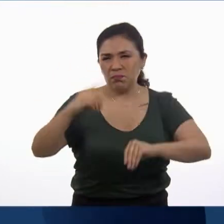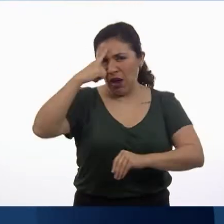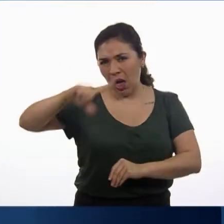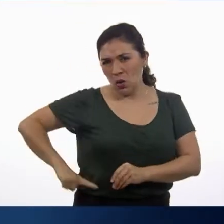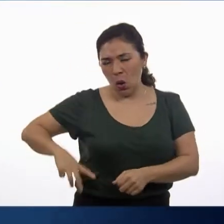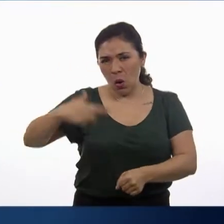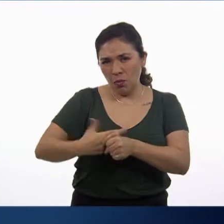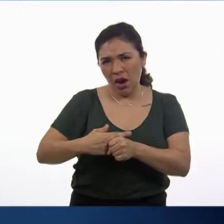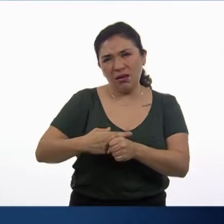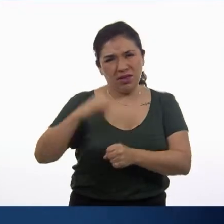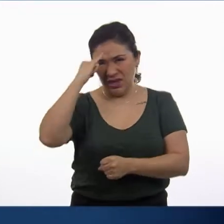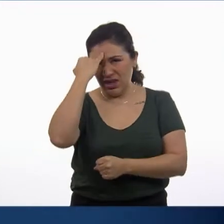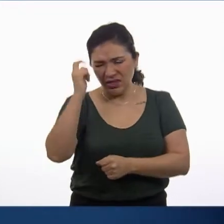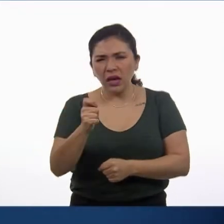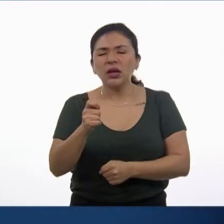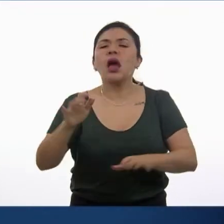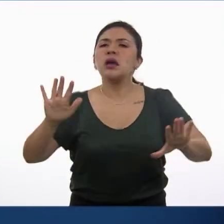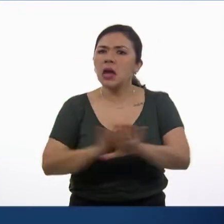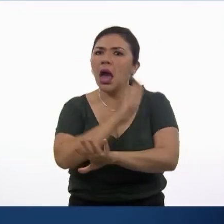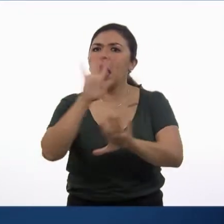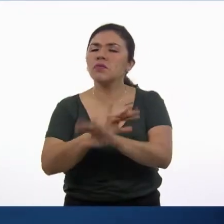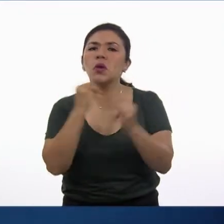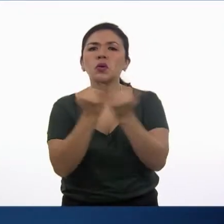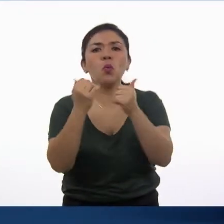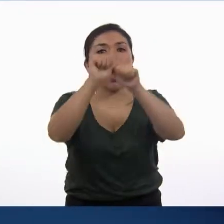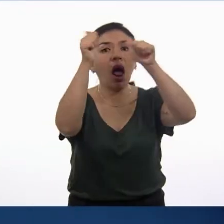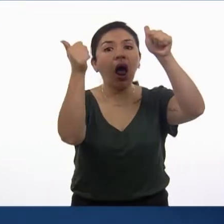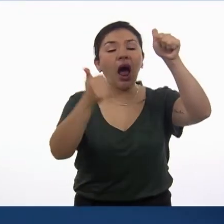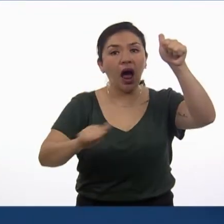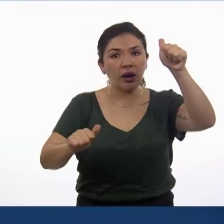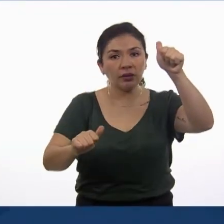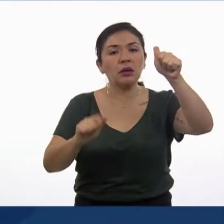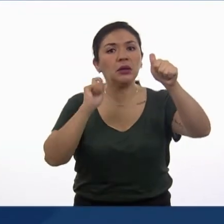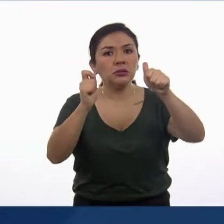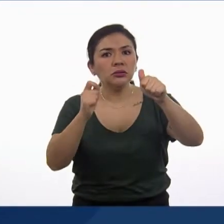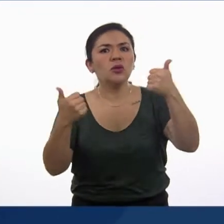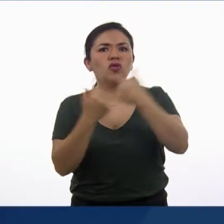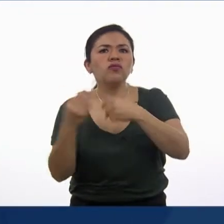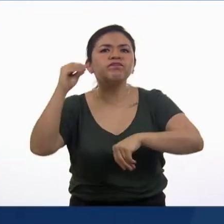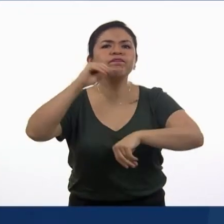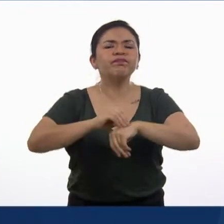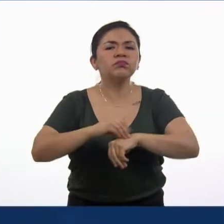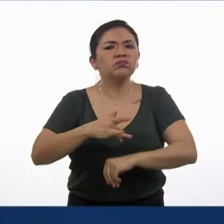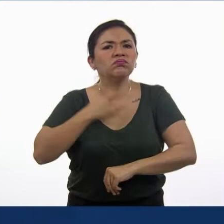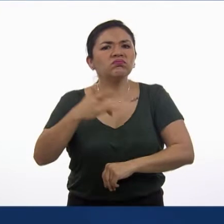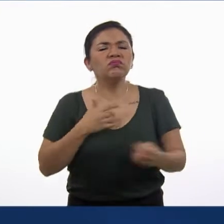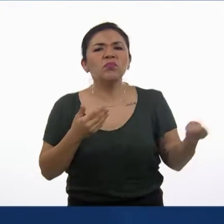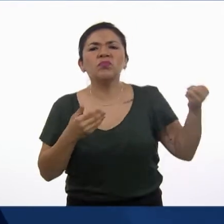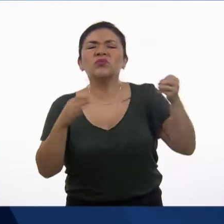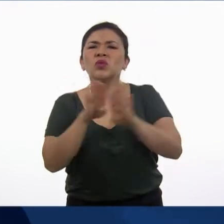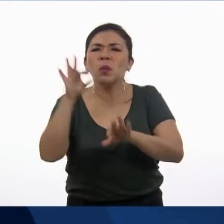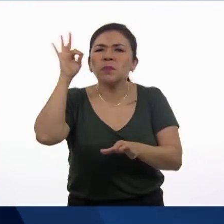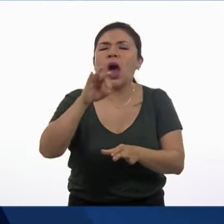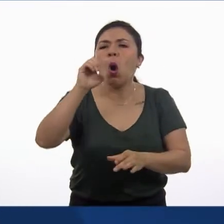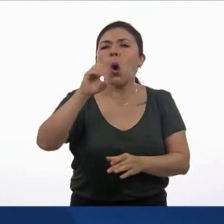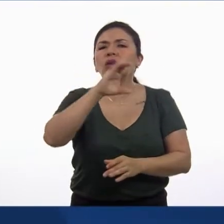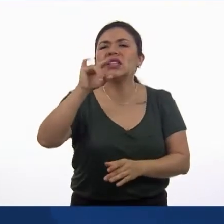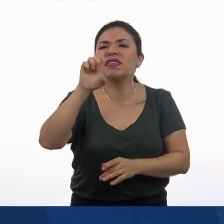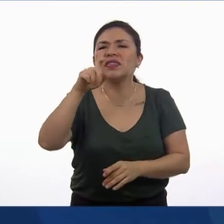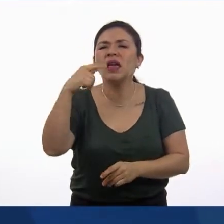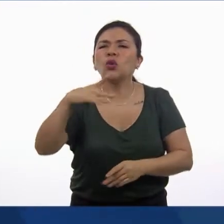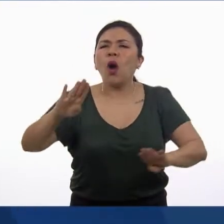las manifestaciones artísticas también se transformaron. Se vieron aderezadas con el influjo occidental, sobre todo con los